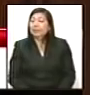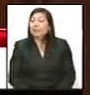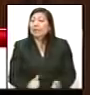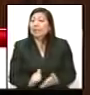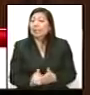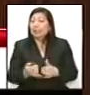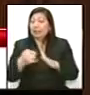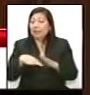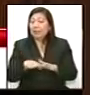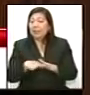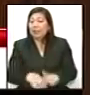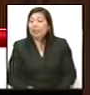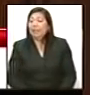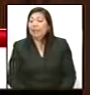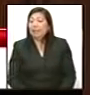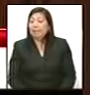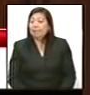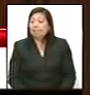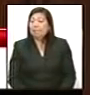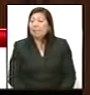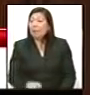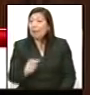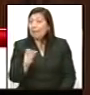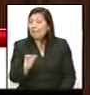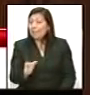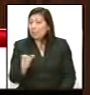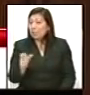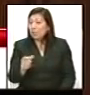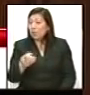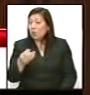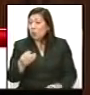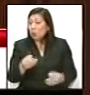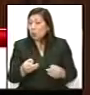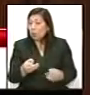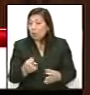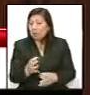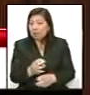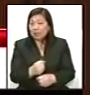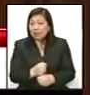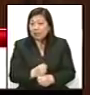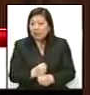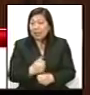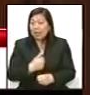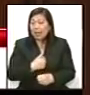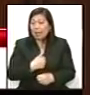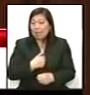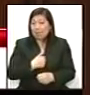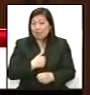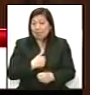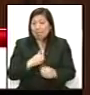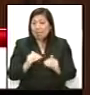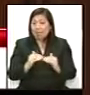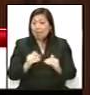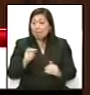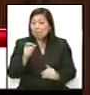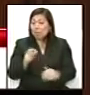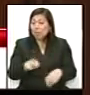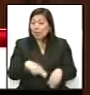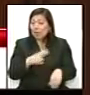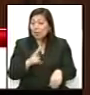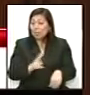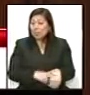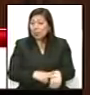se introduzca a las personas jurídicas y se las someta a las mismas reglas de las personas